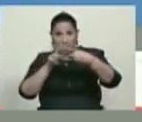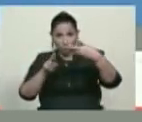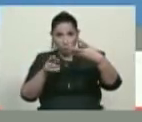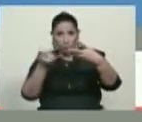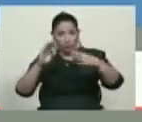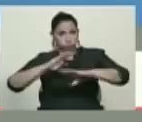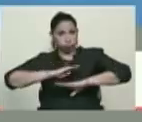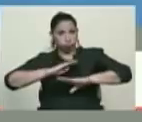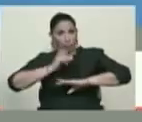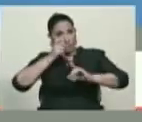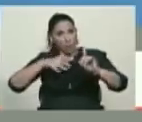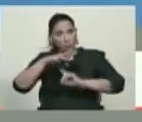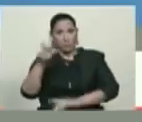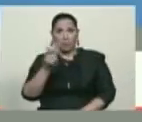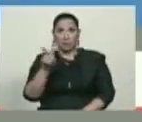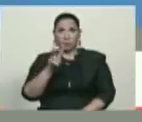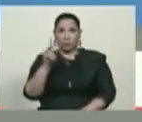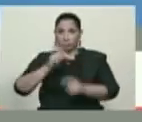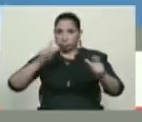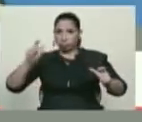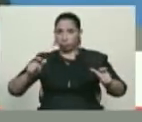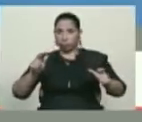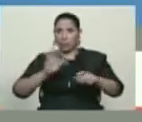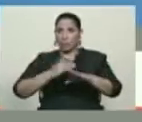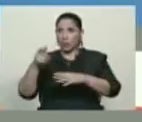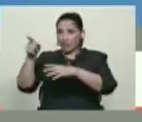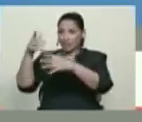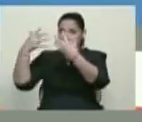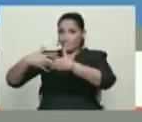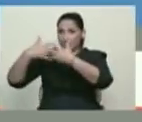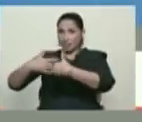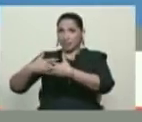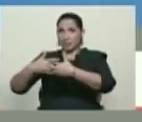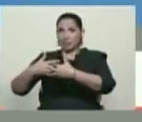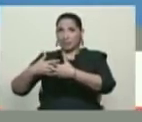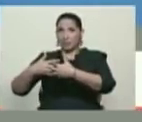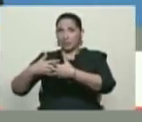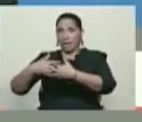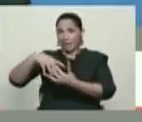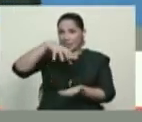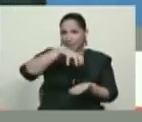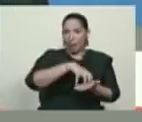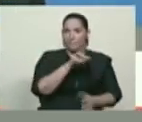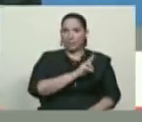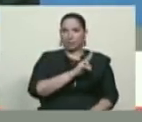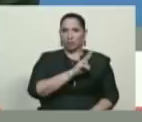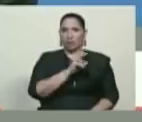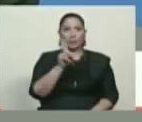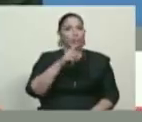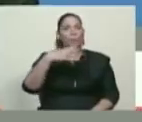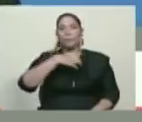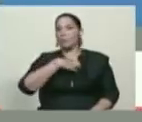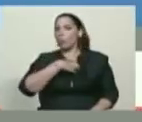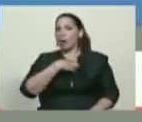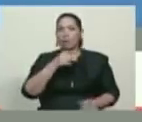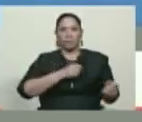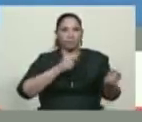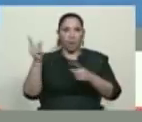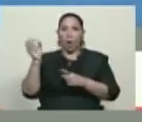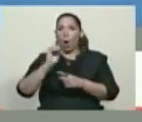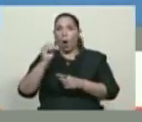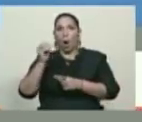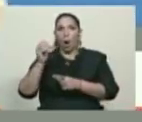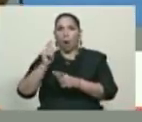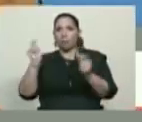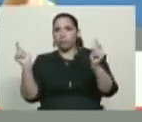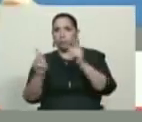del pueblo venezolano, porque esa empresa es del Estado venezolano, no pueden ser repatriados e invertidos en